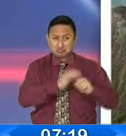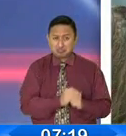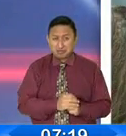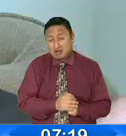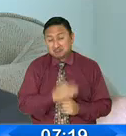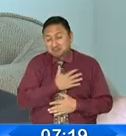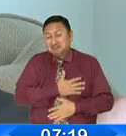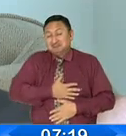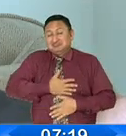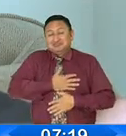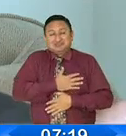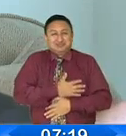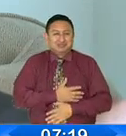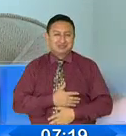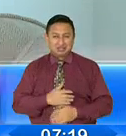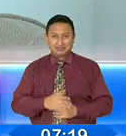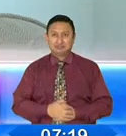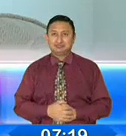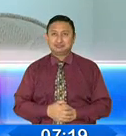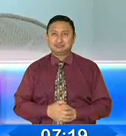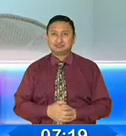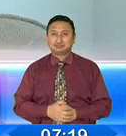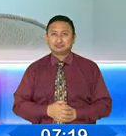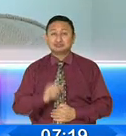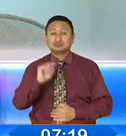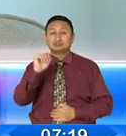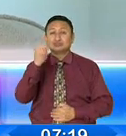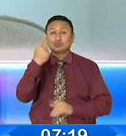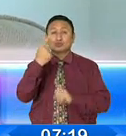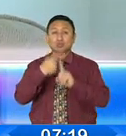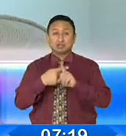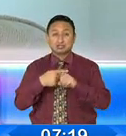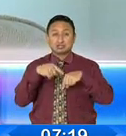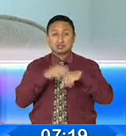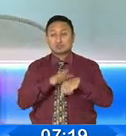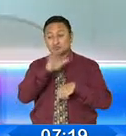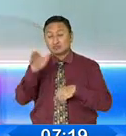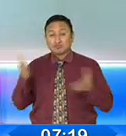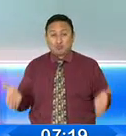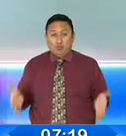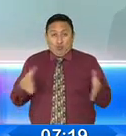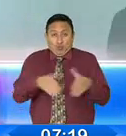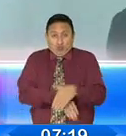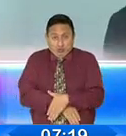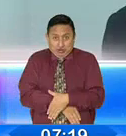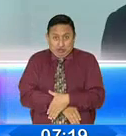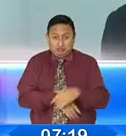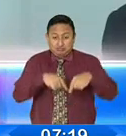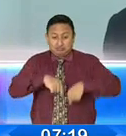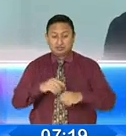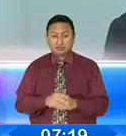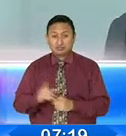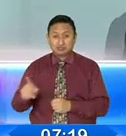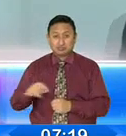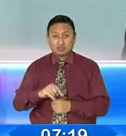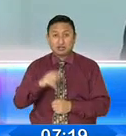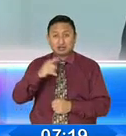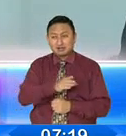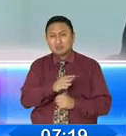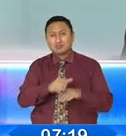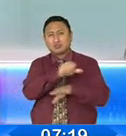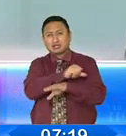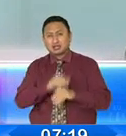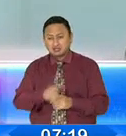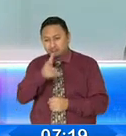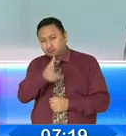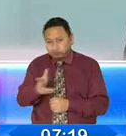disfruta. Casi en el primer mes fuimos a Otavalo, fuimos por el camino escondido. Eso es lo que me